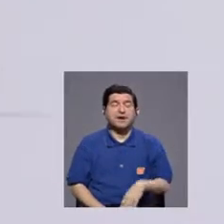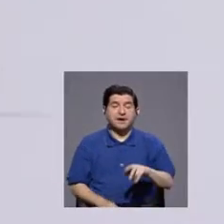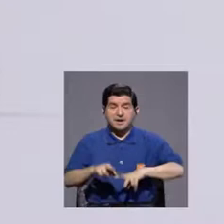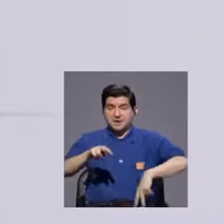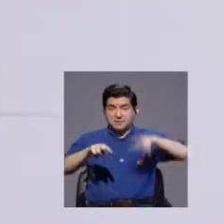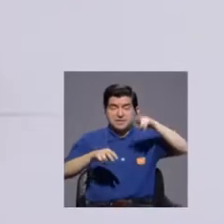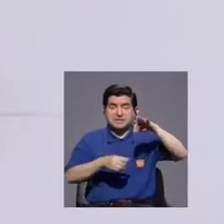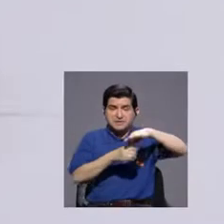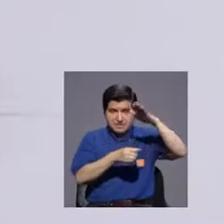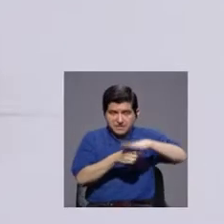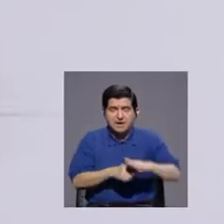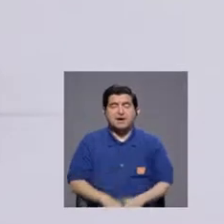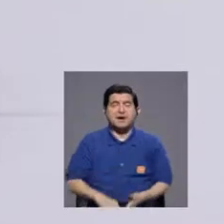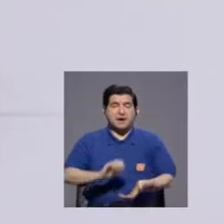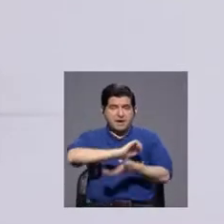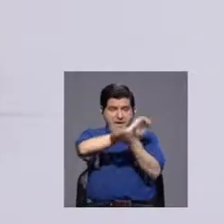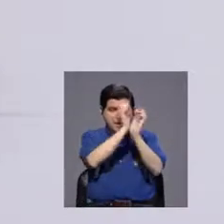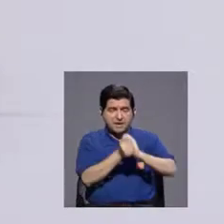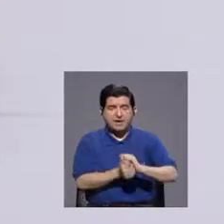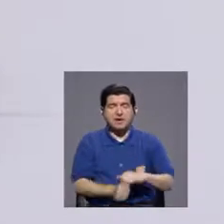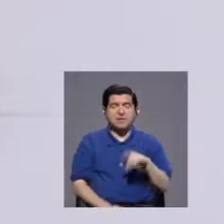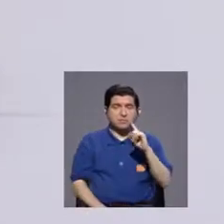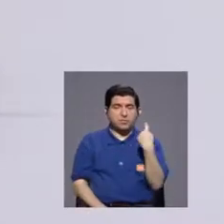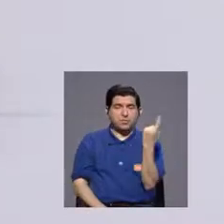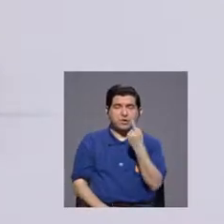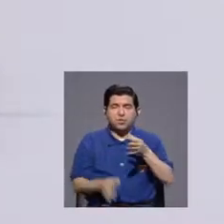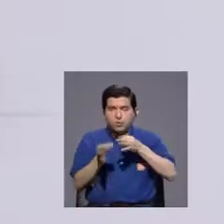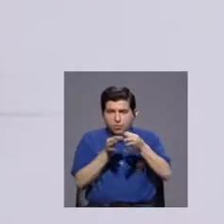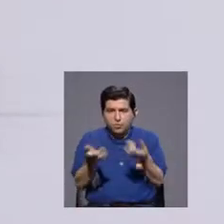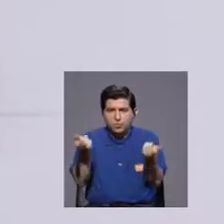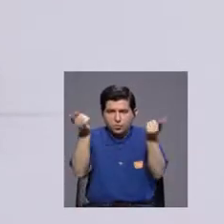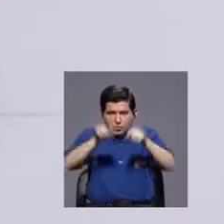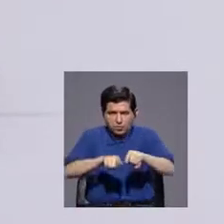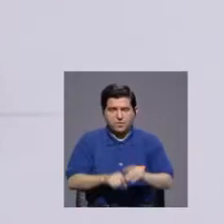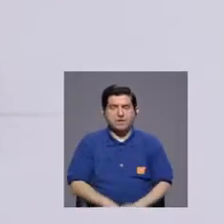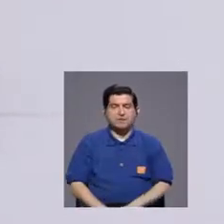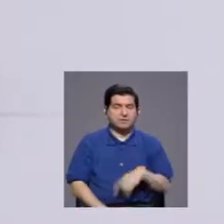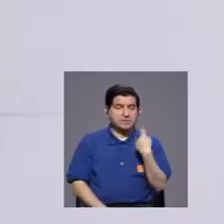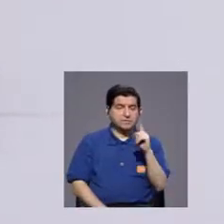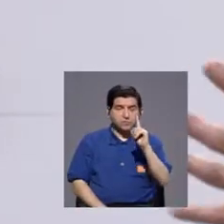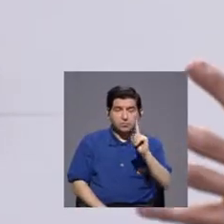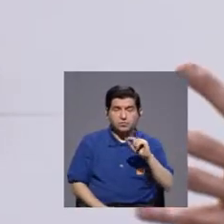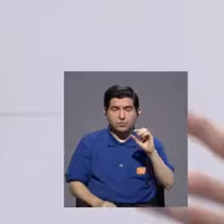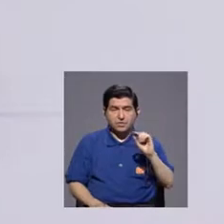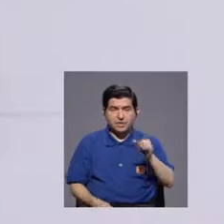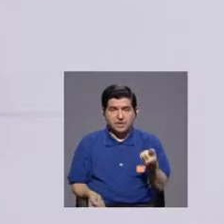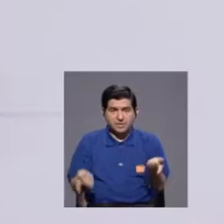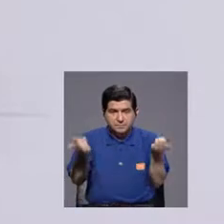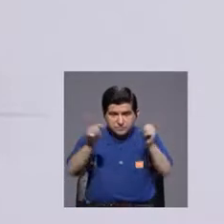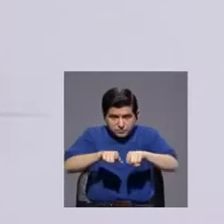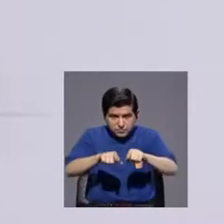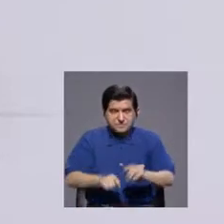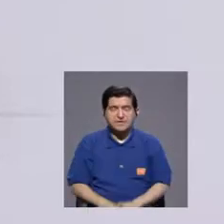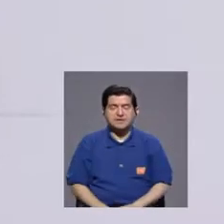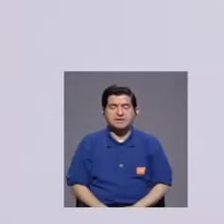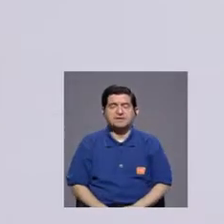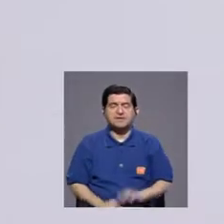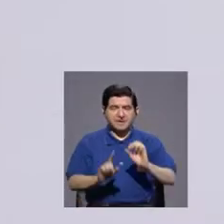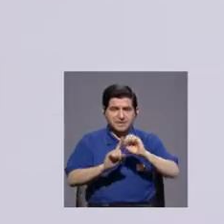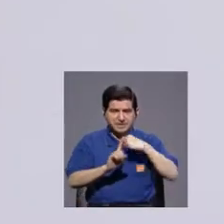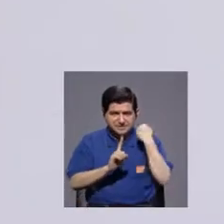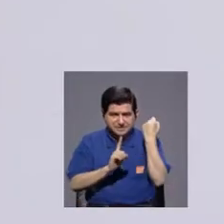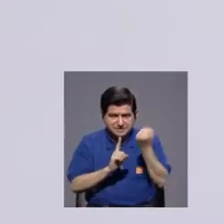que la mutación puede ocurrir en una única célula entonces al ocurrir en una única célula esas células podéis regenerar una planta entera